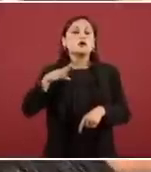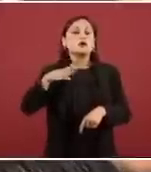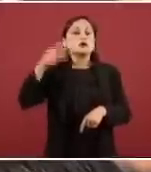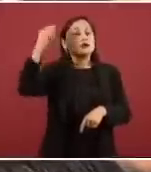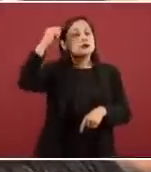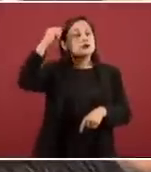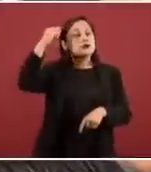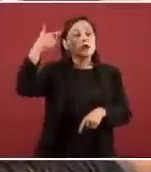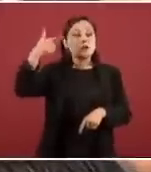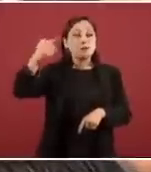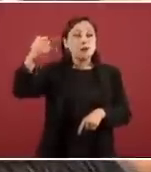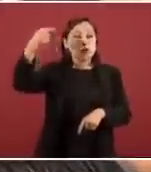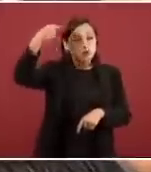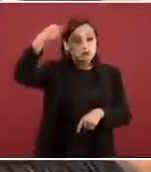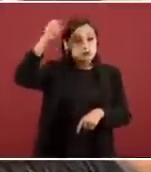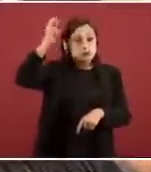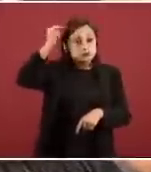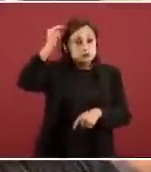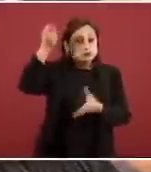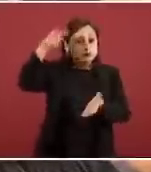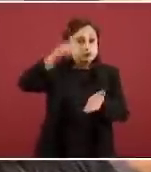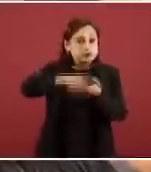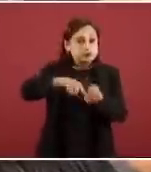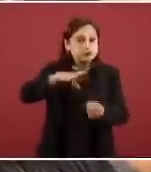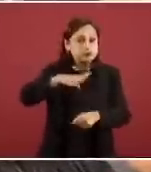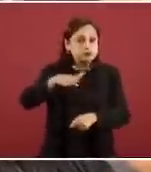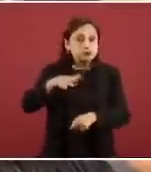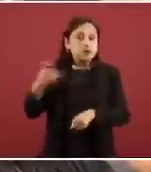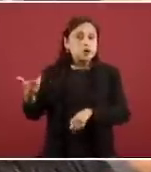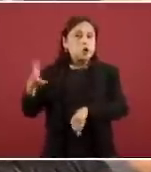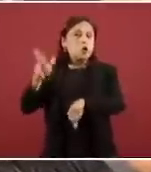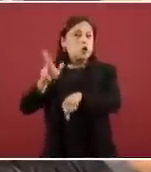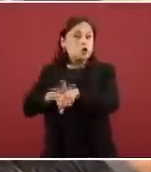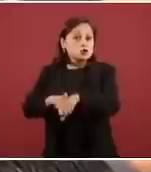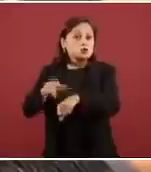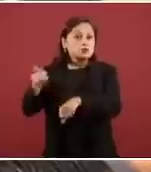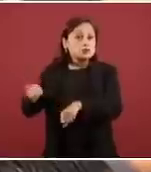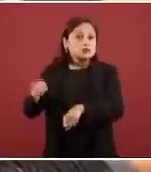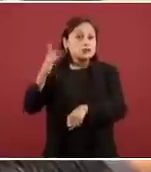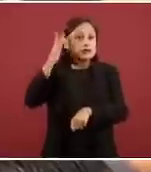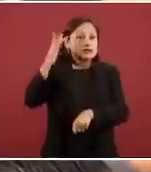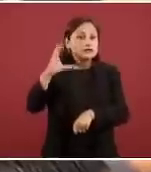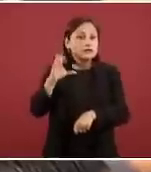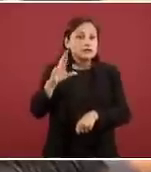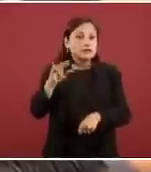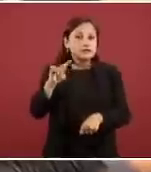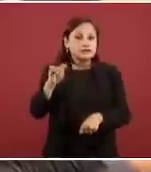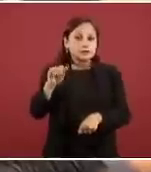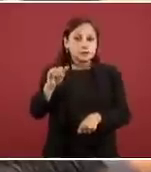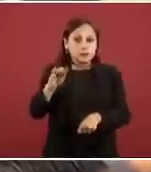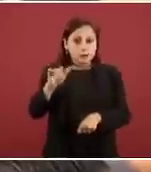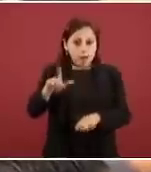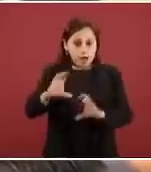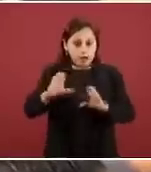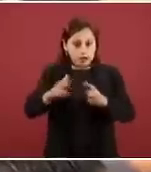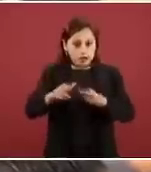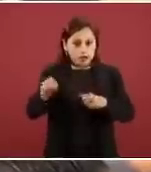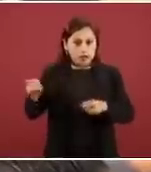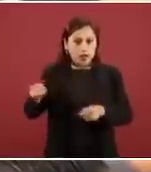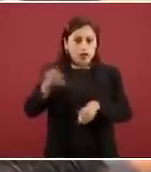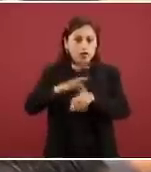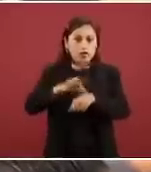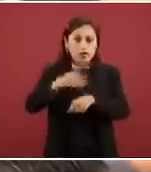cráneo, y le dicen en el Hospital de las Culturas de San Cristóbal de las Casas, Chiapas, déjala,